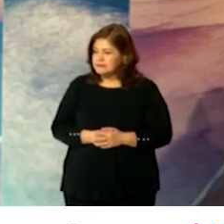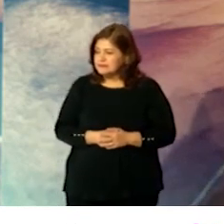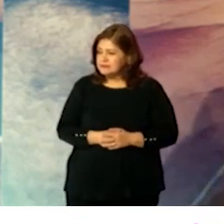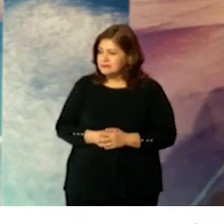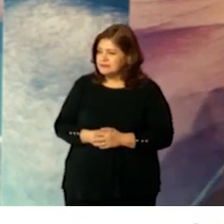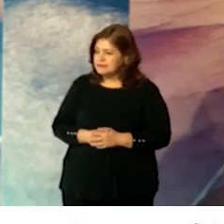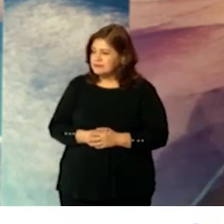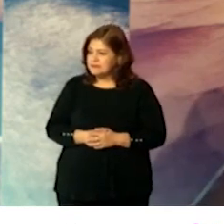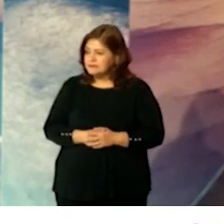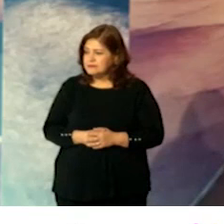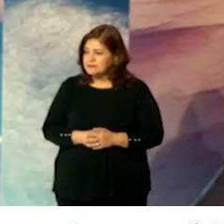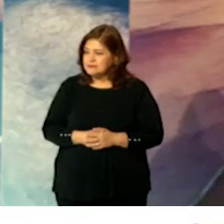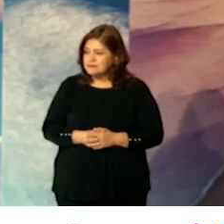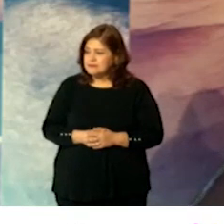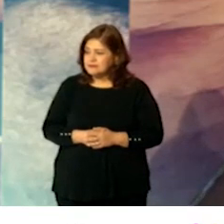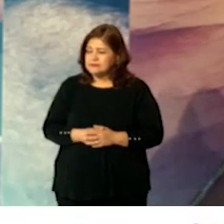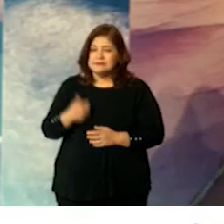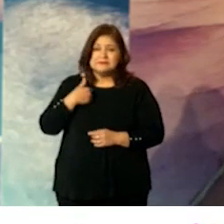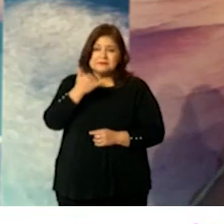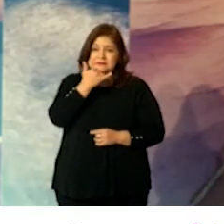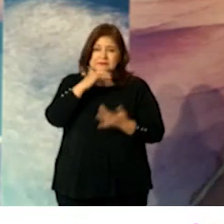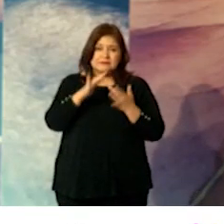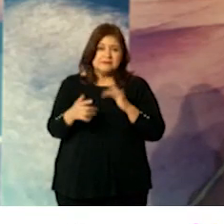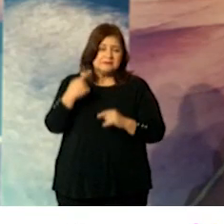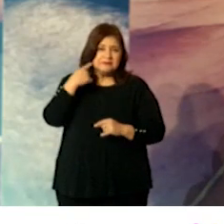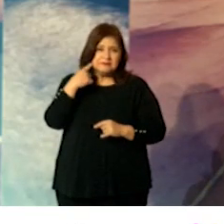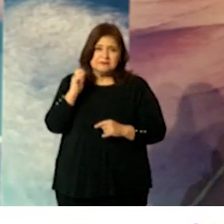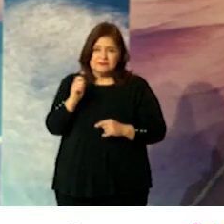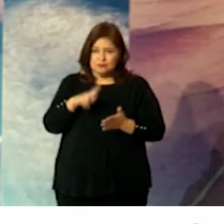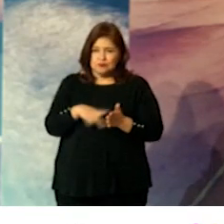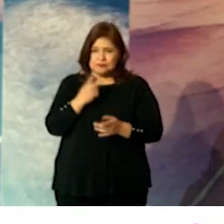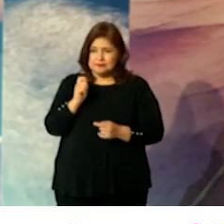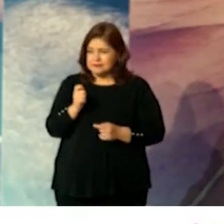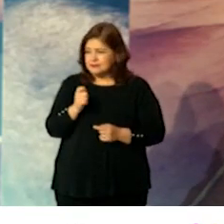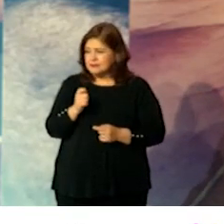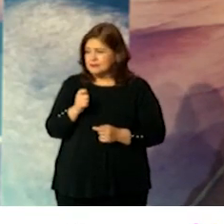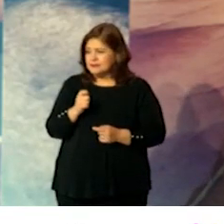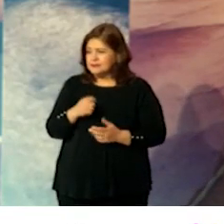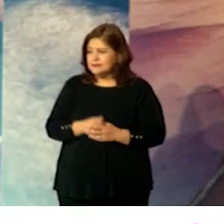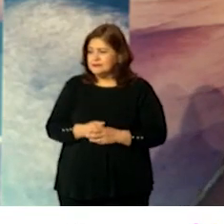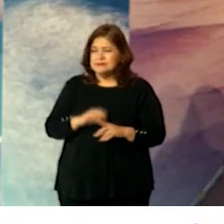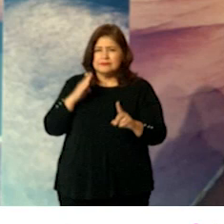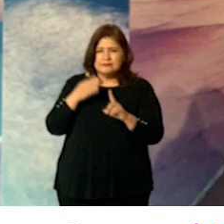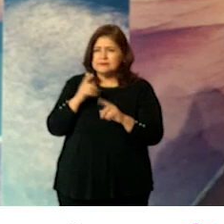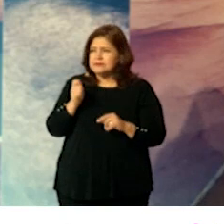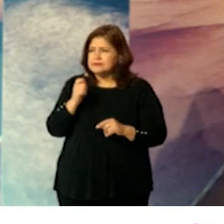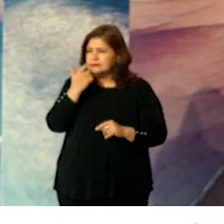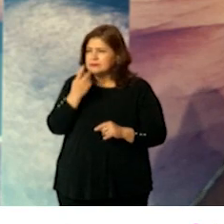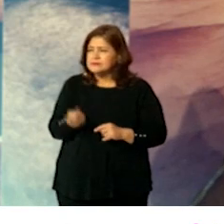Sí, ¿me puedes repetir? Porque ahora se me cortó aquí la parte que hacía la mención.